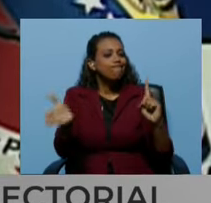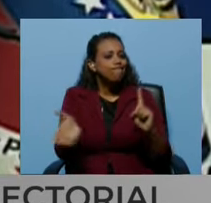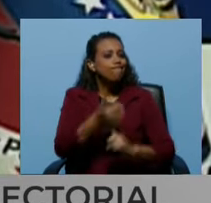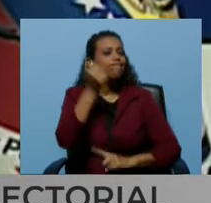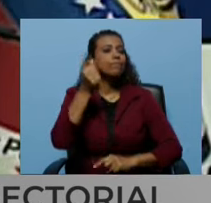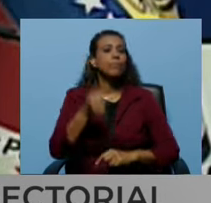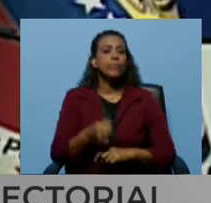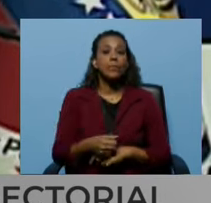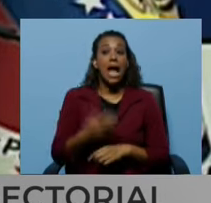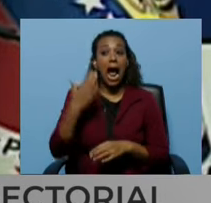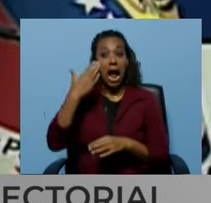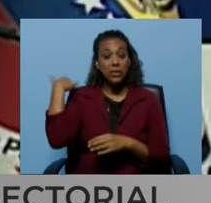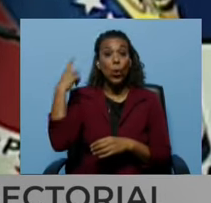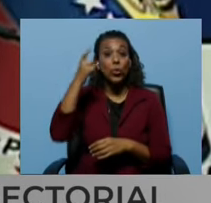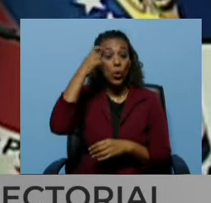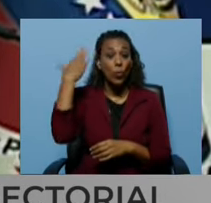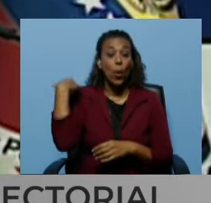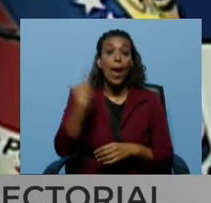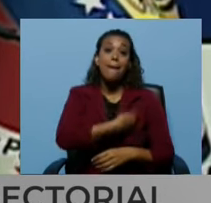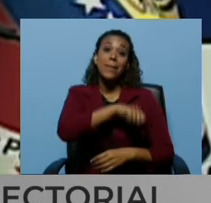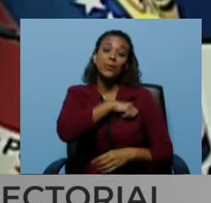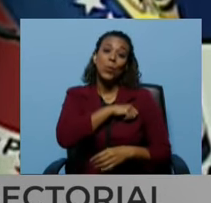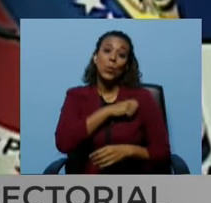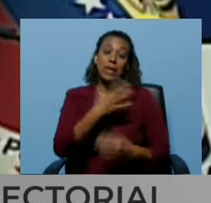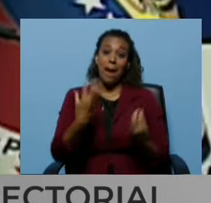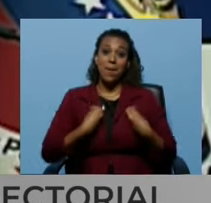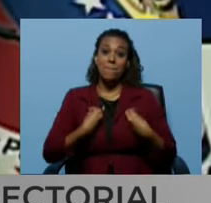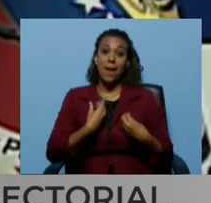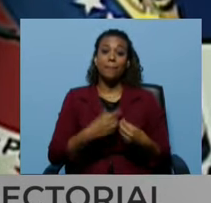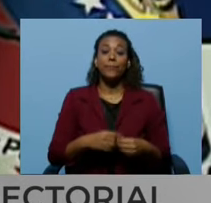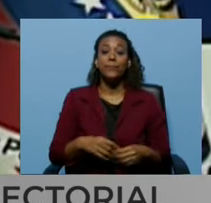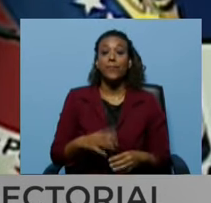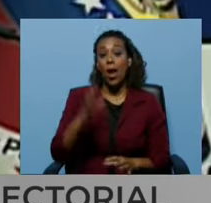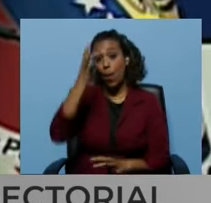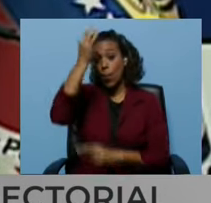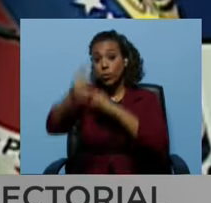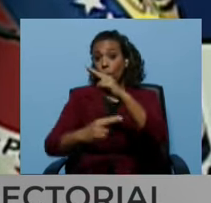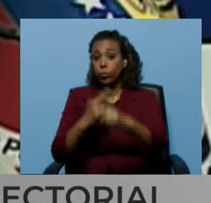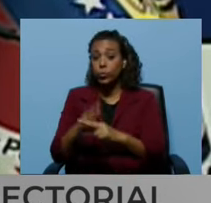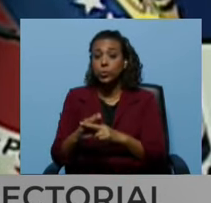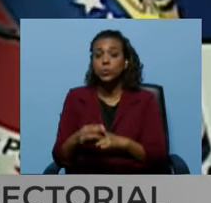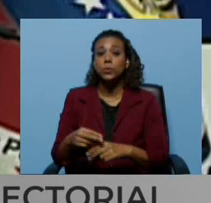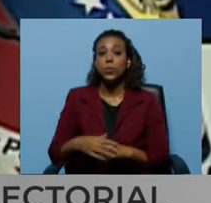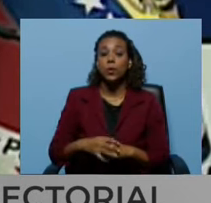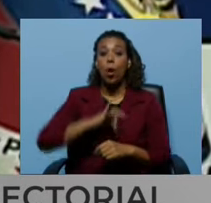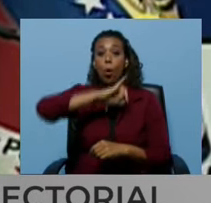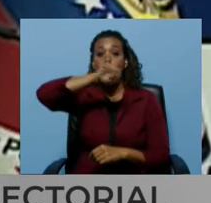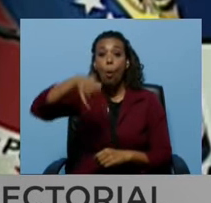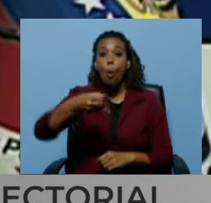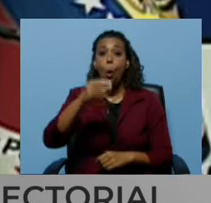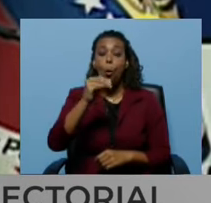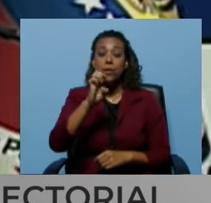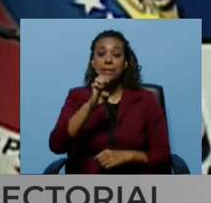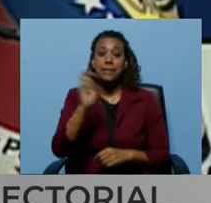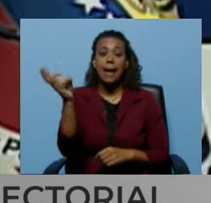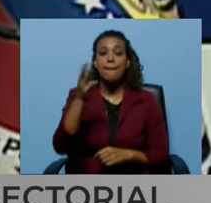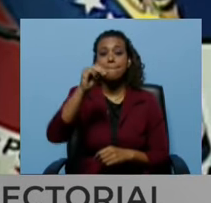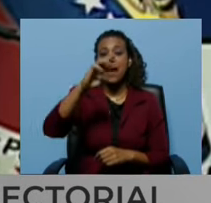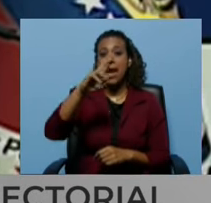Fueron detenidos recientemente dos ciudadanos españoles en Puerto Ayacucho. José María Basoa